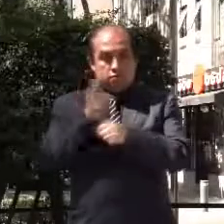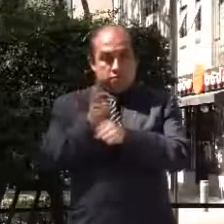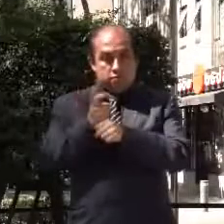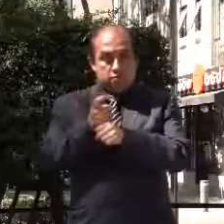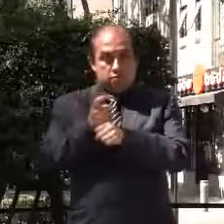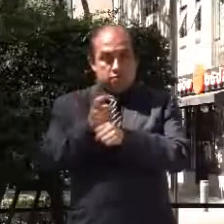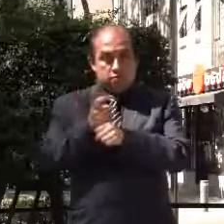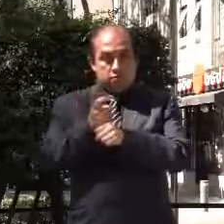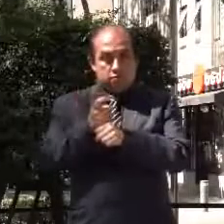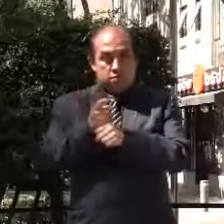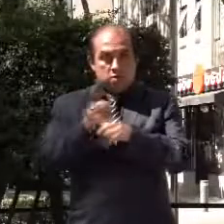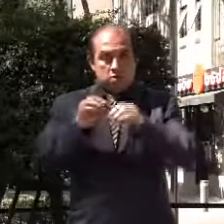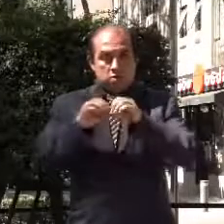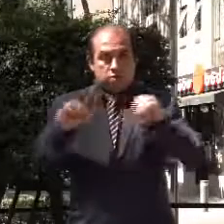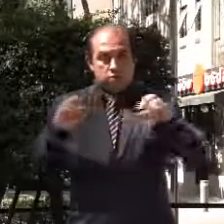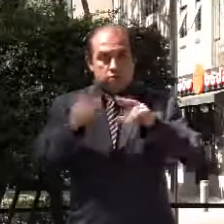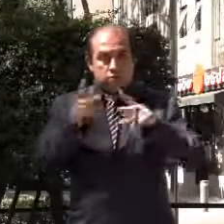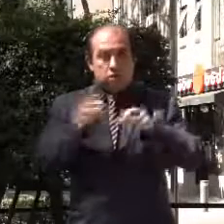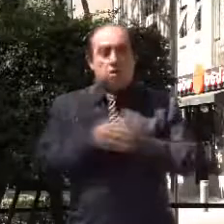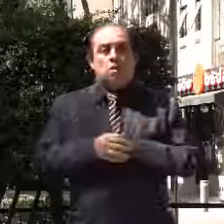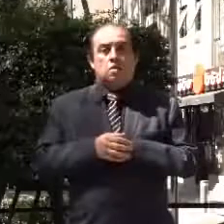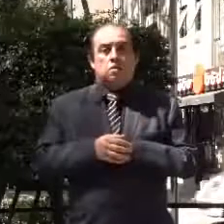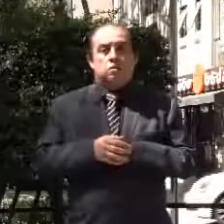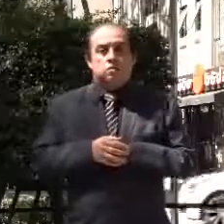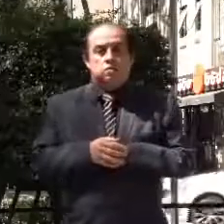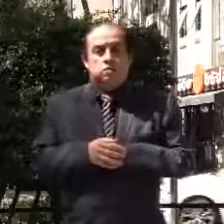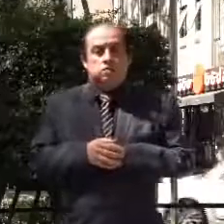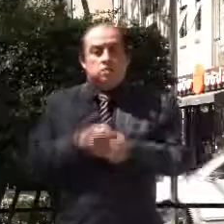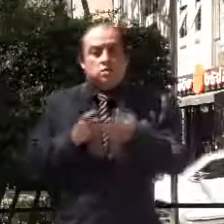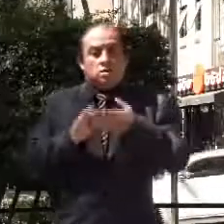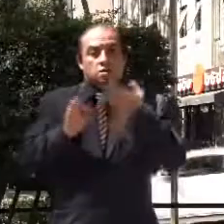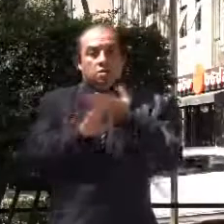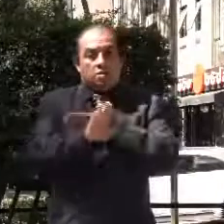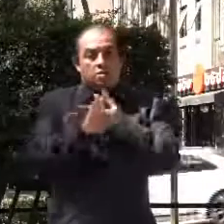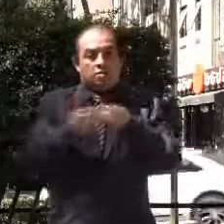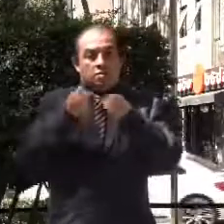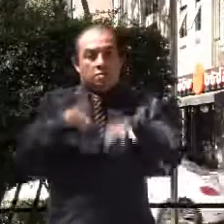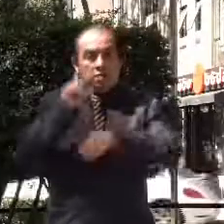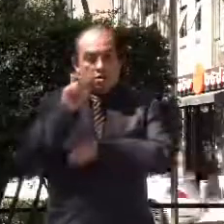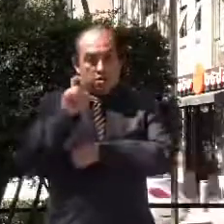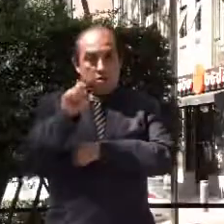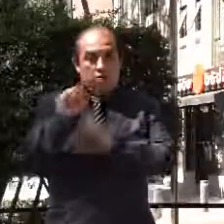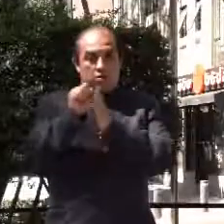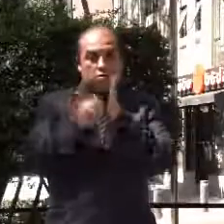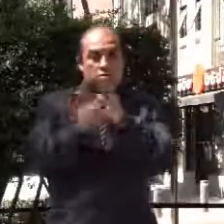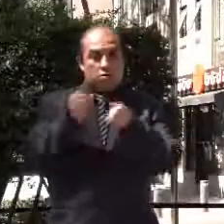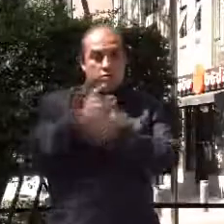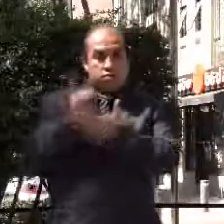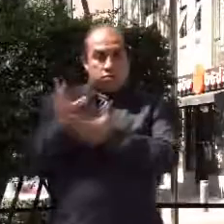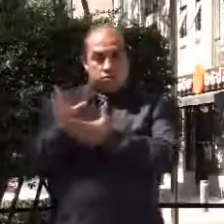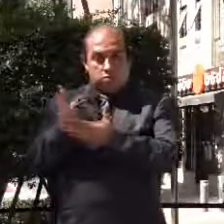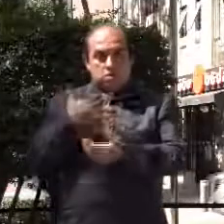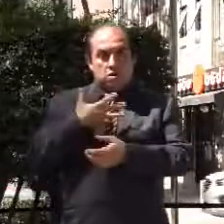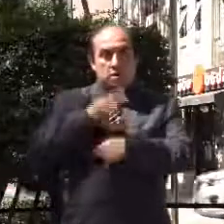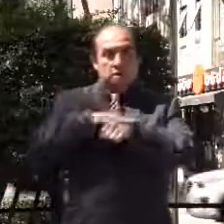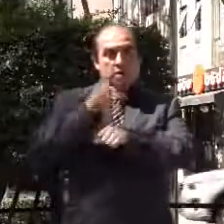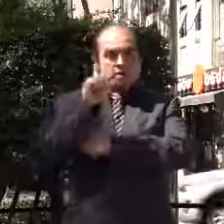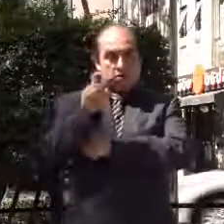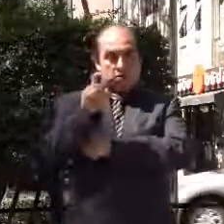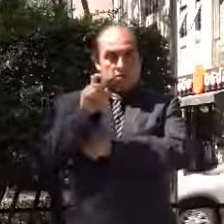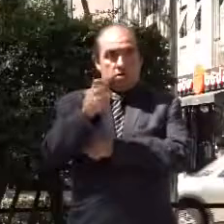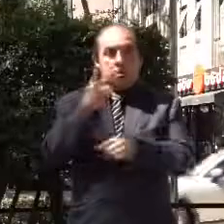las fugas. Si evitamos que se pierda agua en el sistema de distribución, pues vamos a tener más agua. Y la